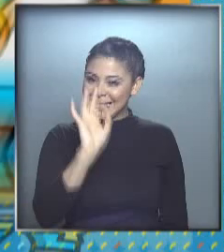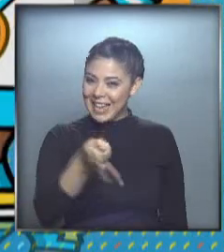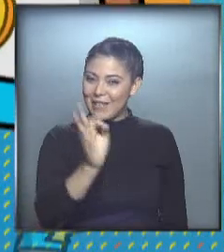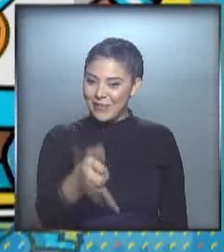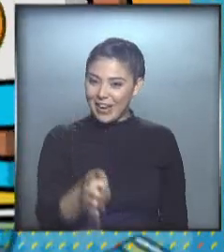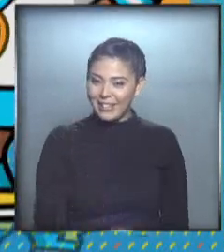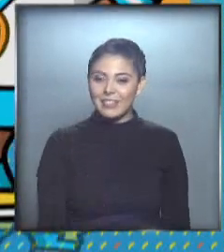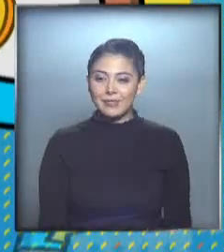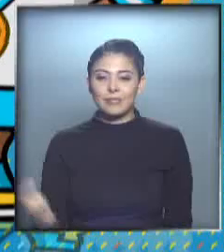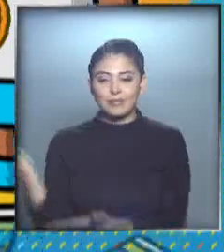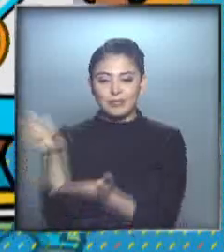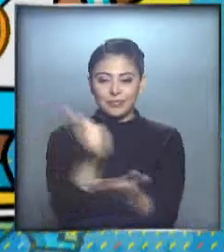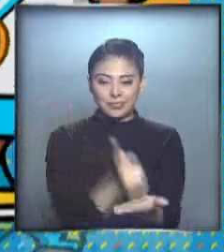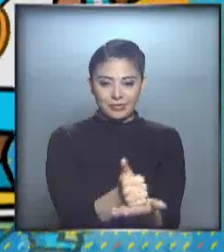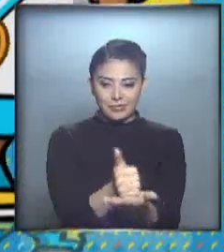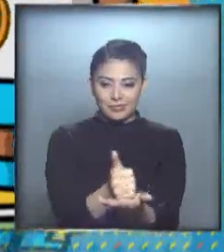sabe